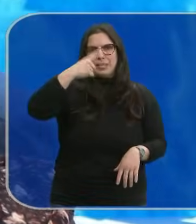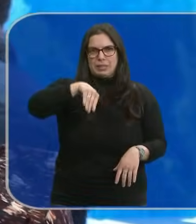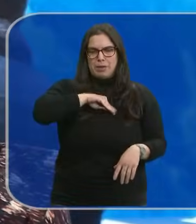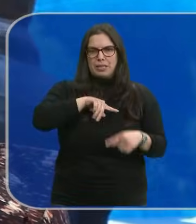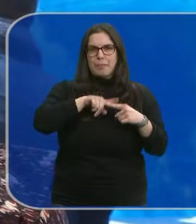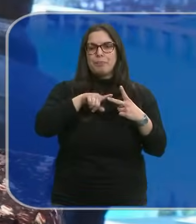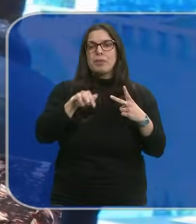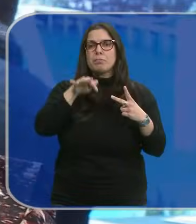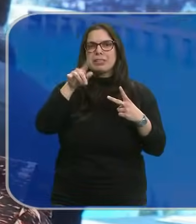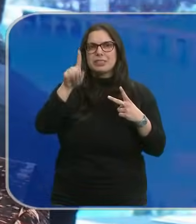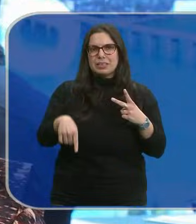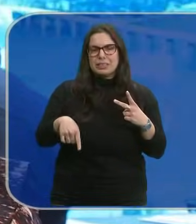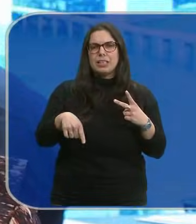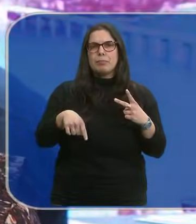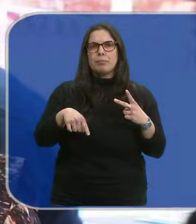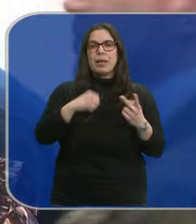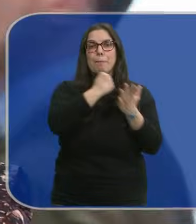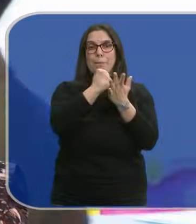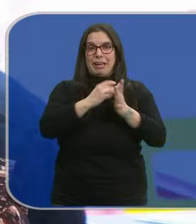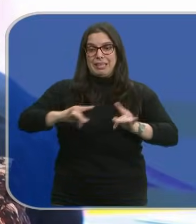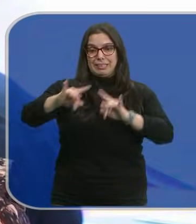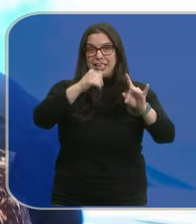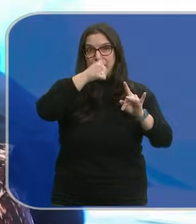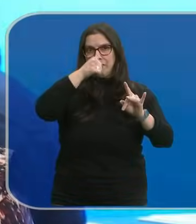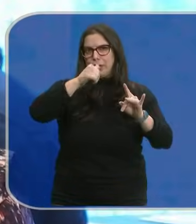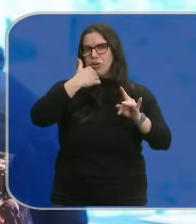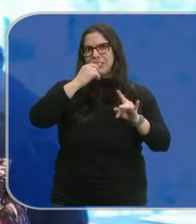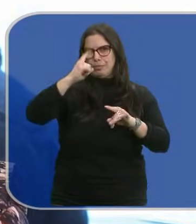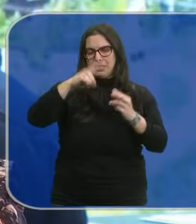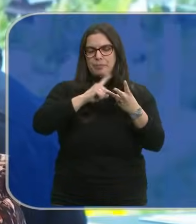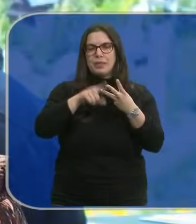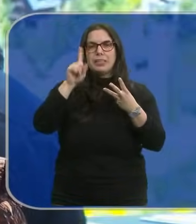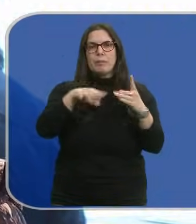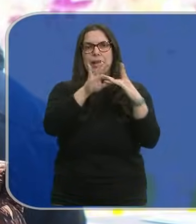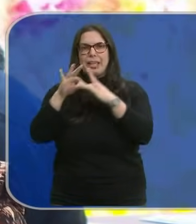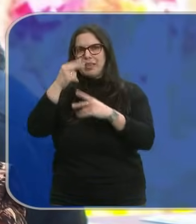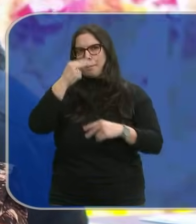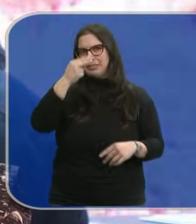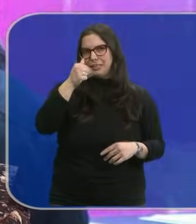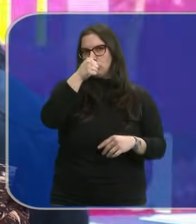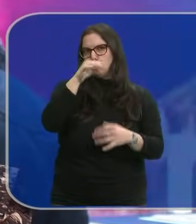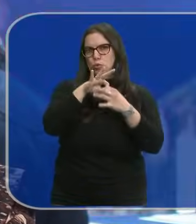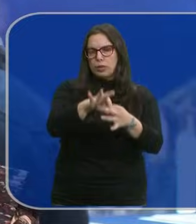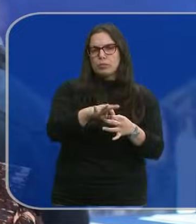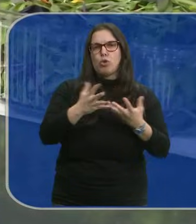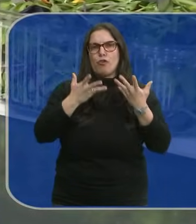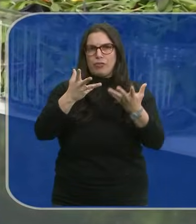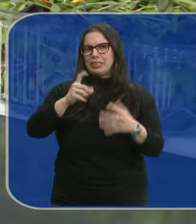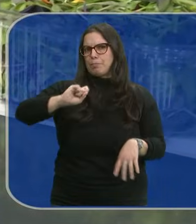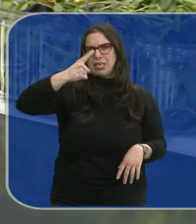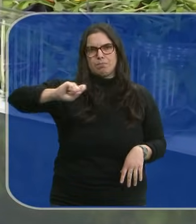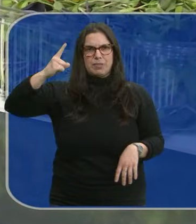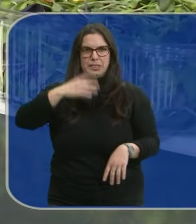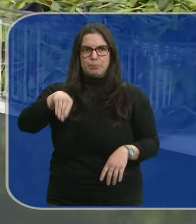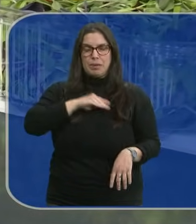España, una de las más numerosas en cuanto a denominaciones de origen también. Somos líderes en enoturismo, en número de visitantes y en oferta no turística.